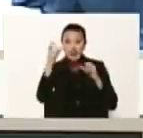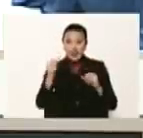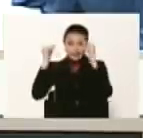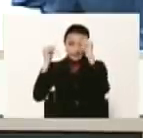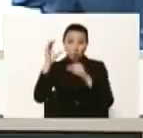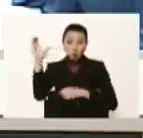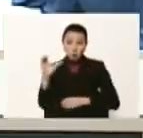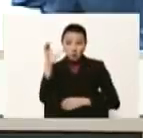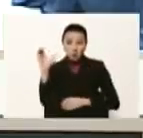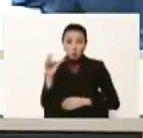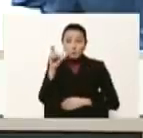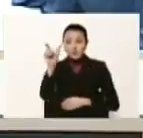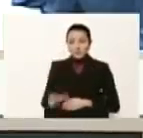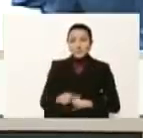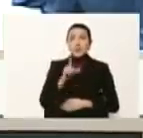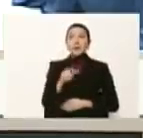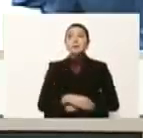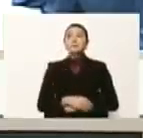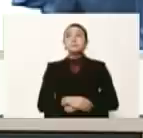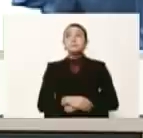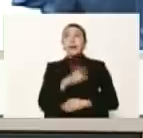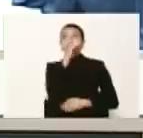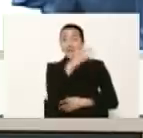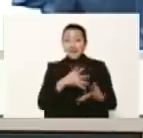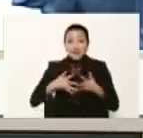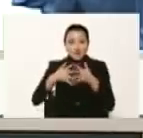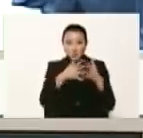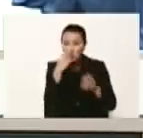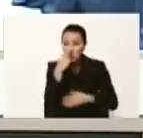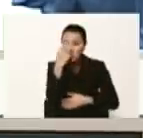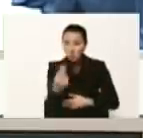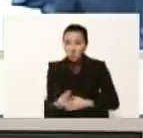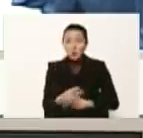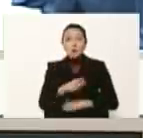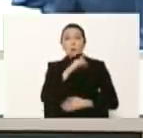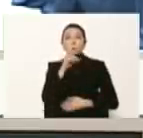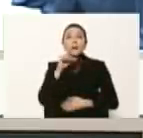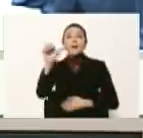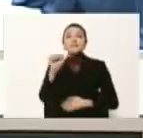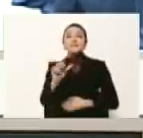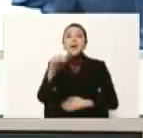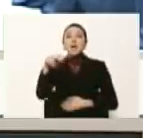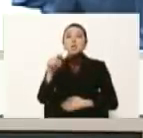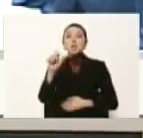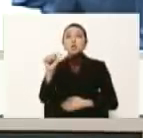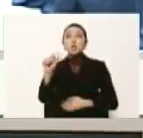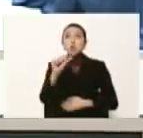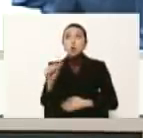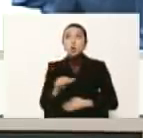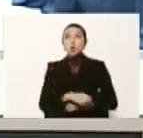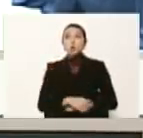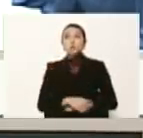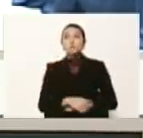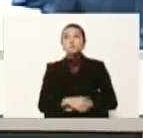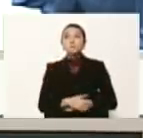Colombia en Washington, el señor Francisco Santos, alias Pancho